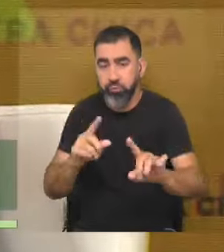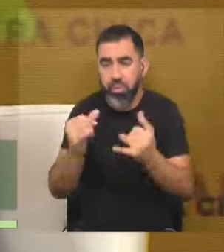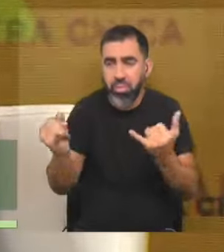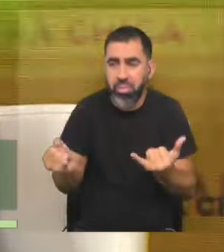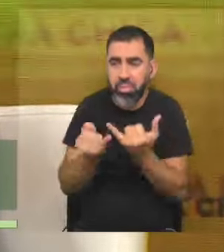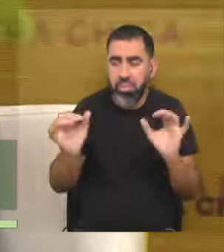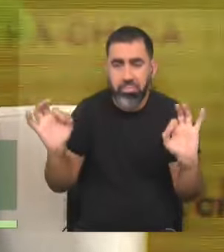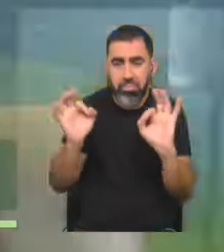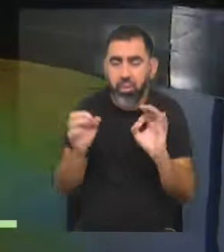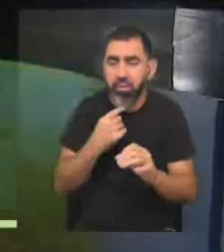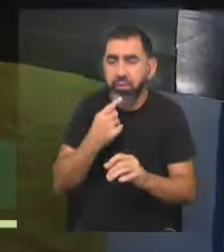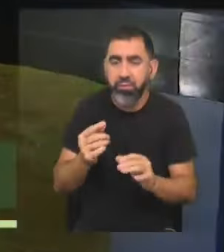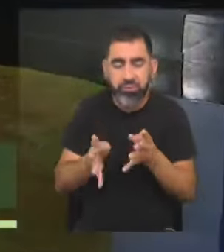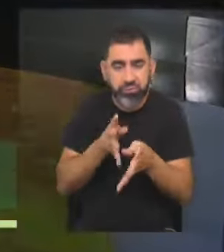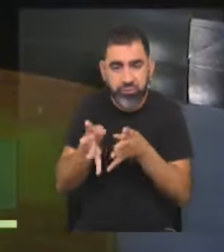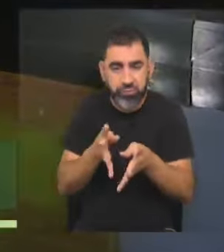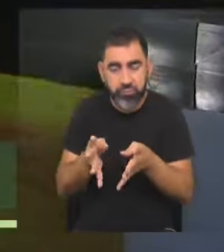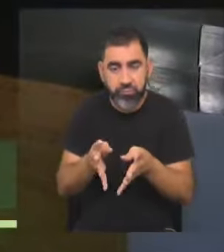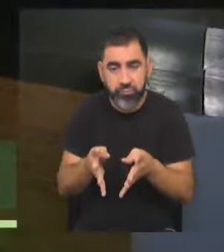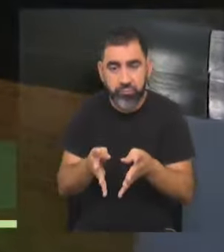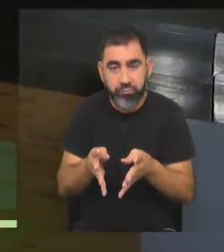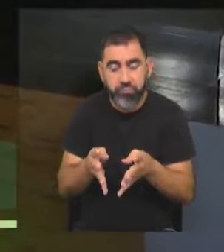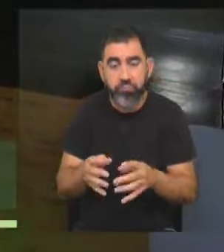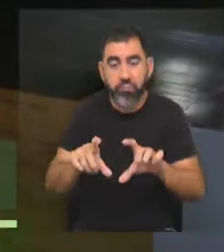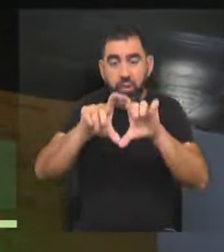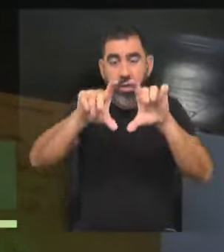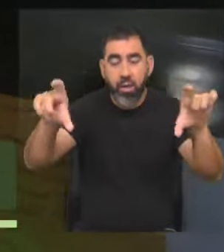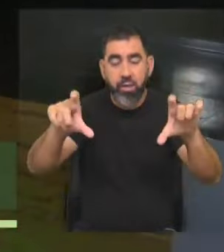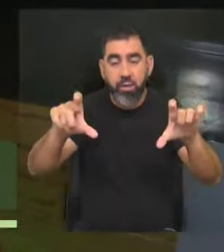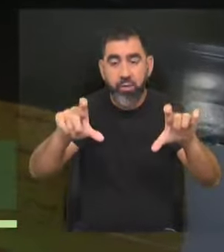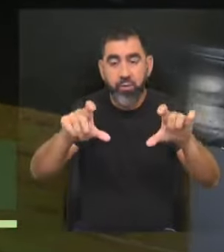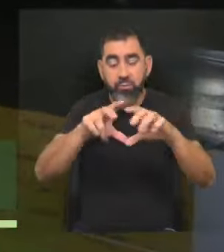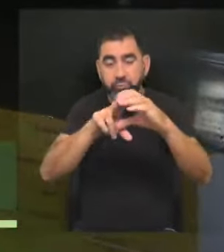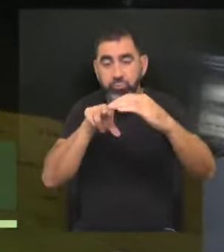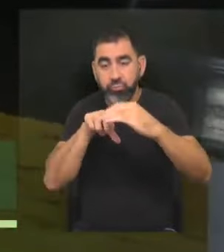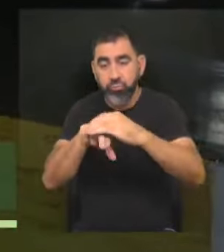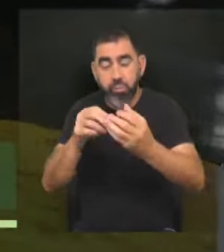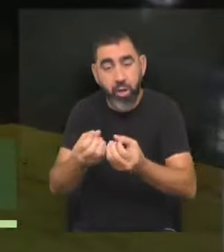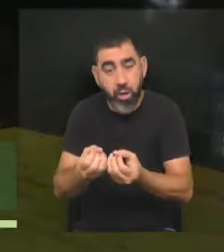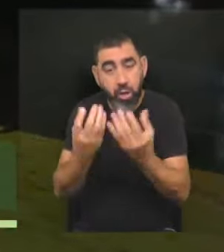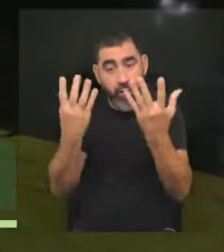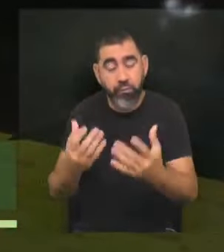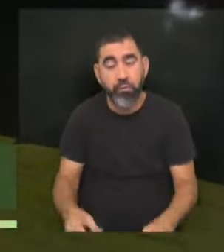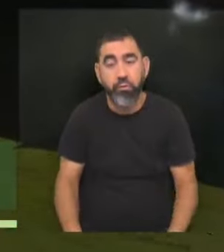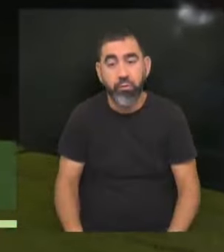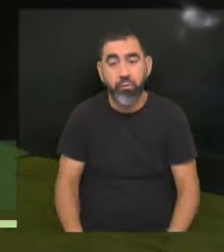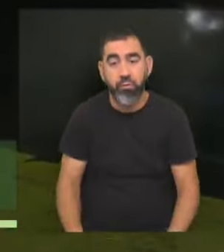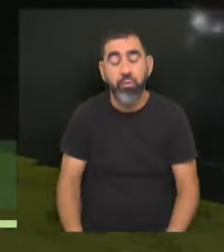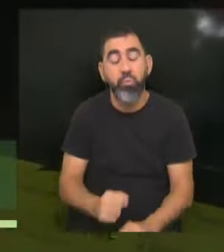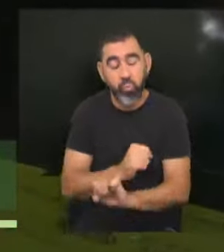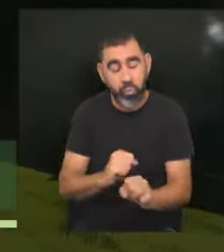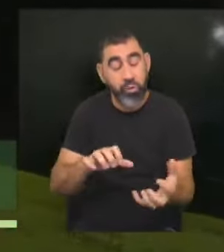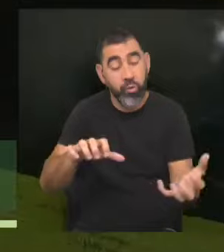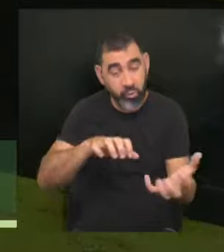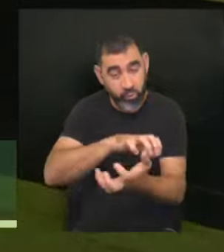días sin funcionar el aire acondicionado del tomógrafo lo cual es serio y y y puede comprometer